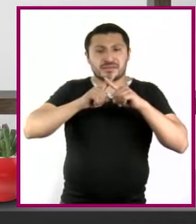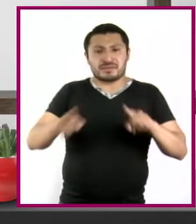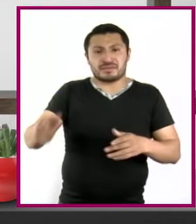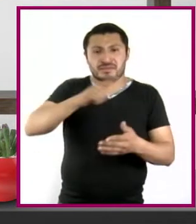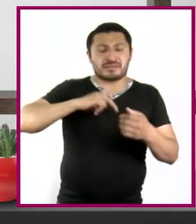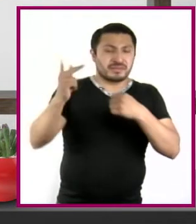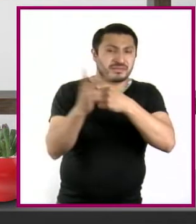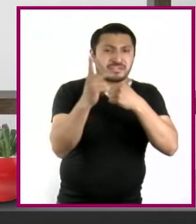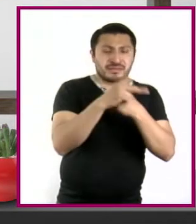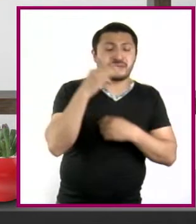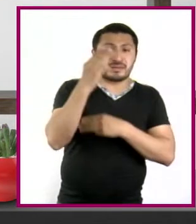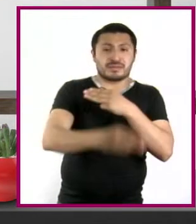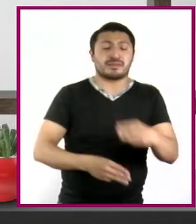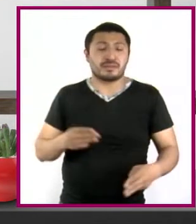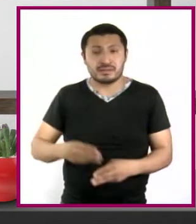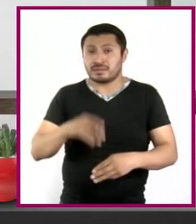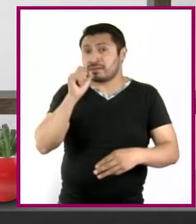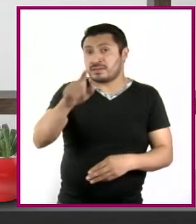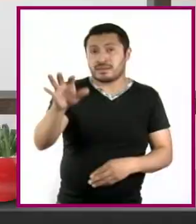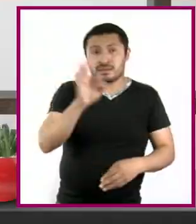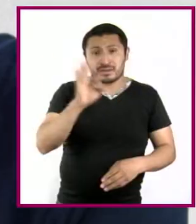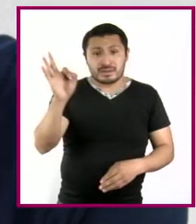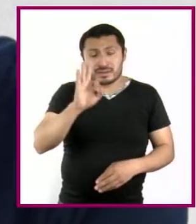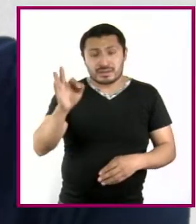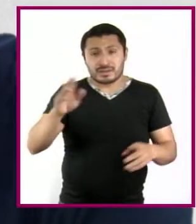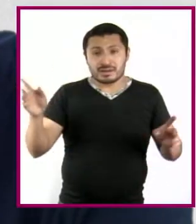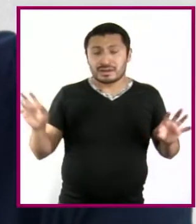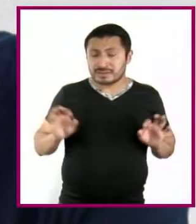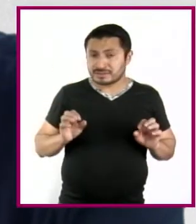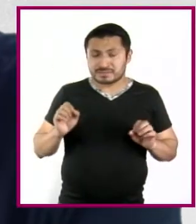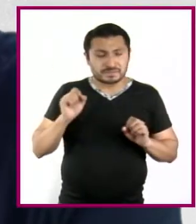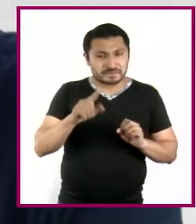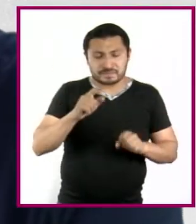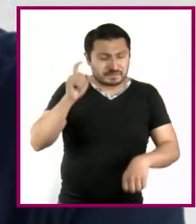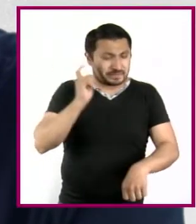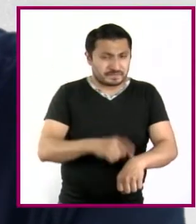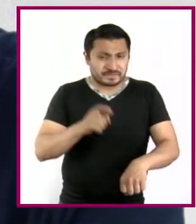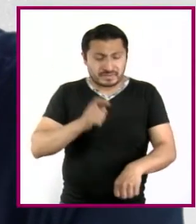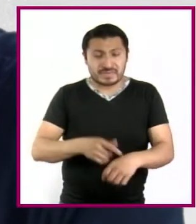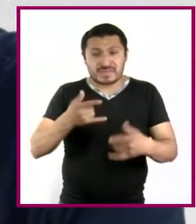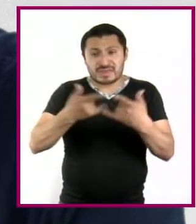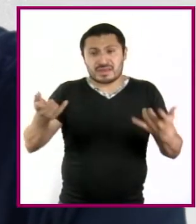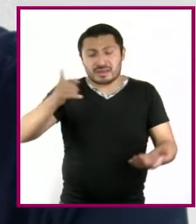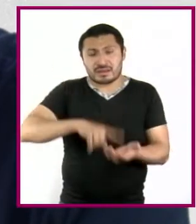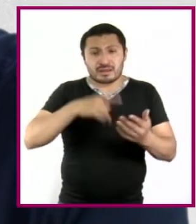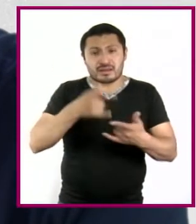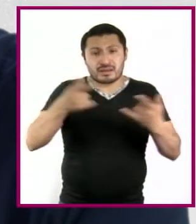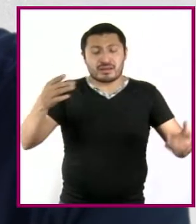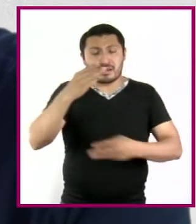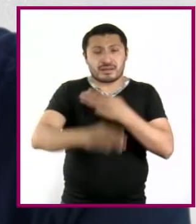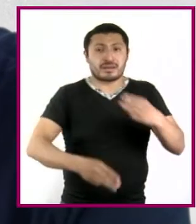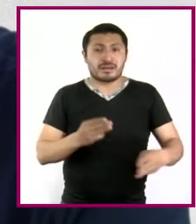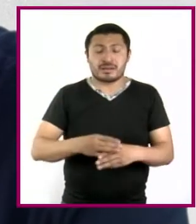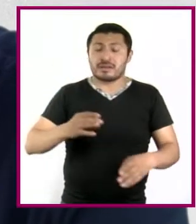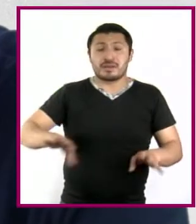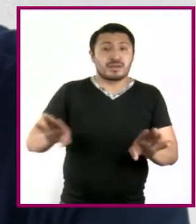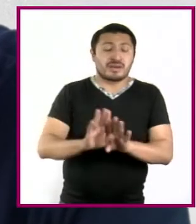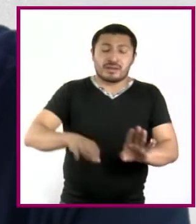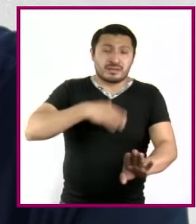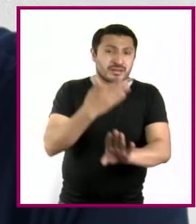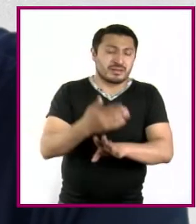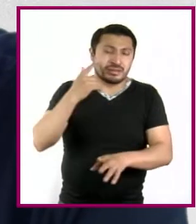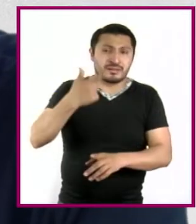países del mundo, incluso casi de manera sincrónica. La historia en la nueva historia global se ve necesariamente afectada por